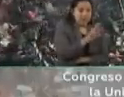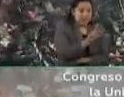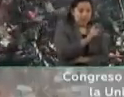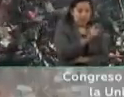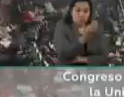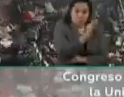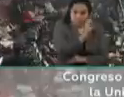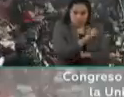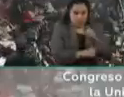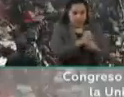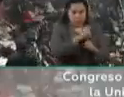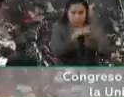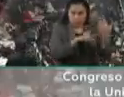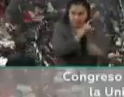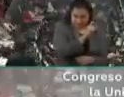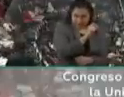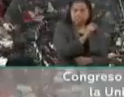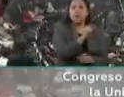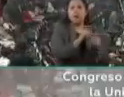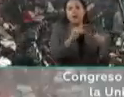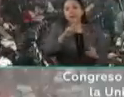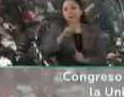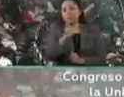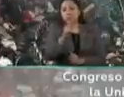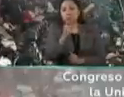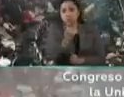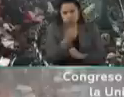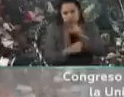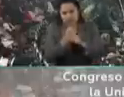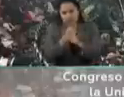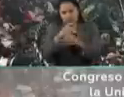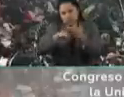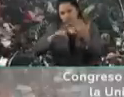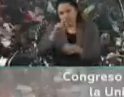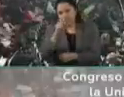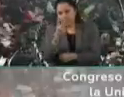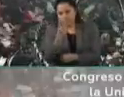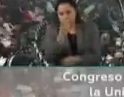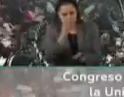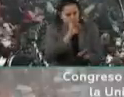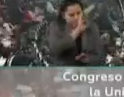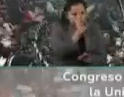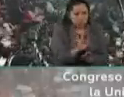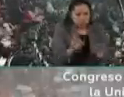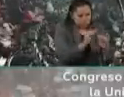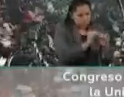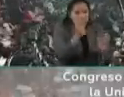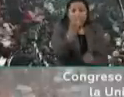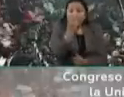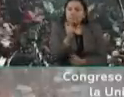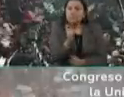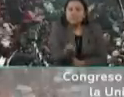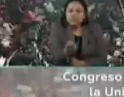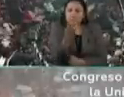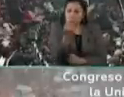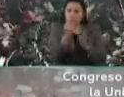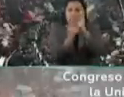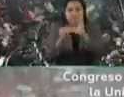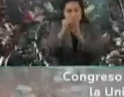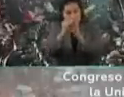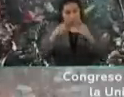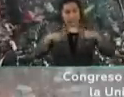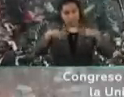43.9% en 2020 a 36.2% en 2022. Es decir, casi 9 millones de mexicanos salieron de la